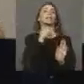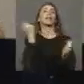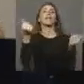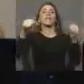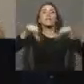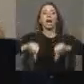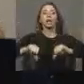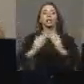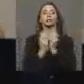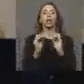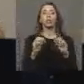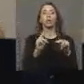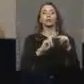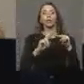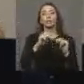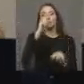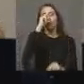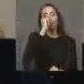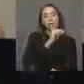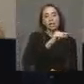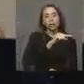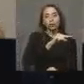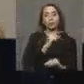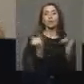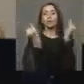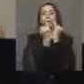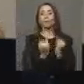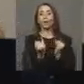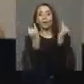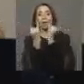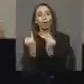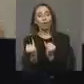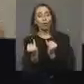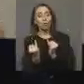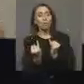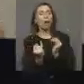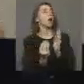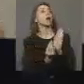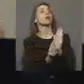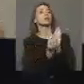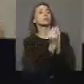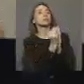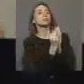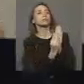de la educación de Pinochet, que en sus formas se basaron